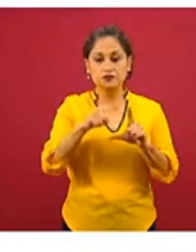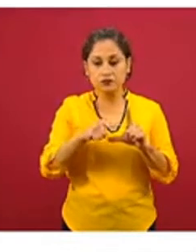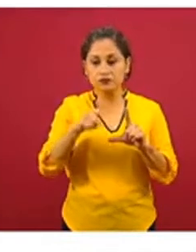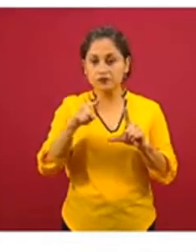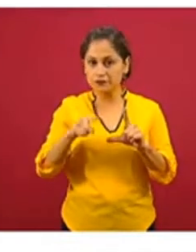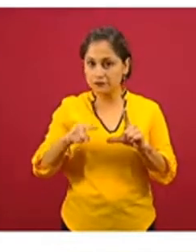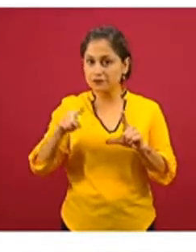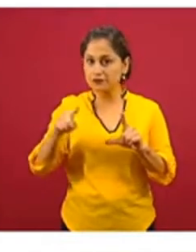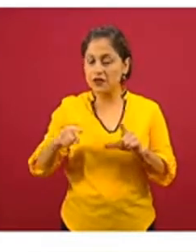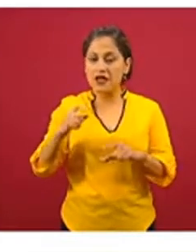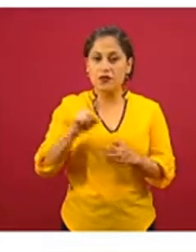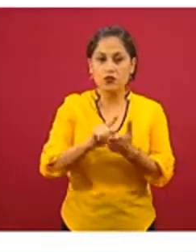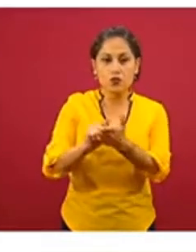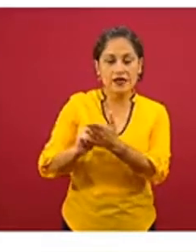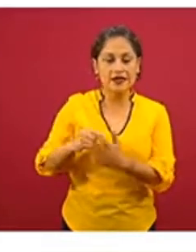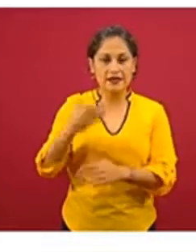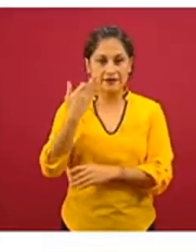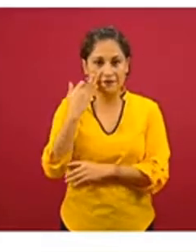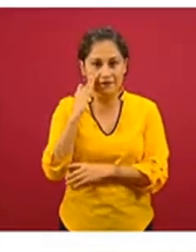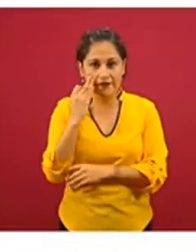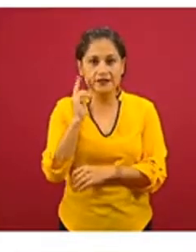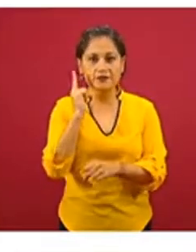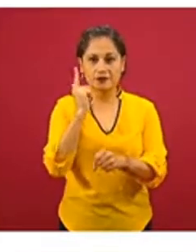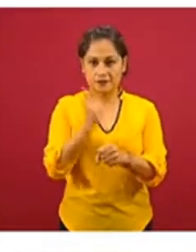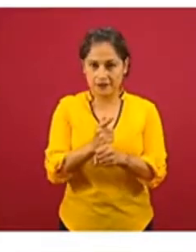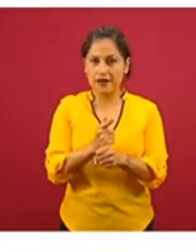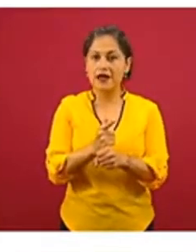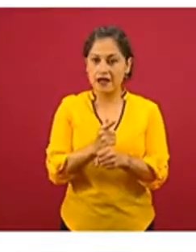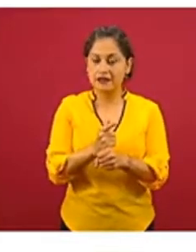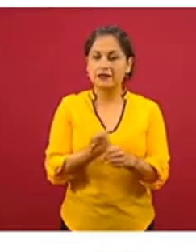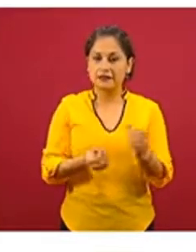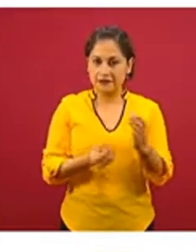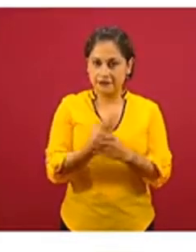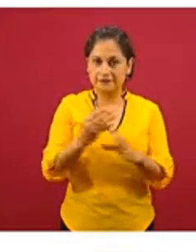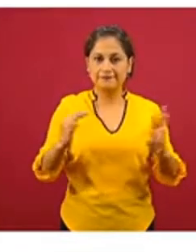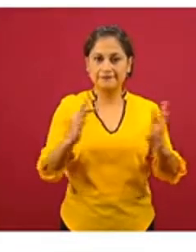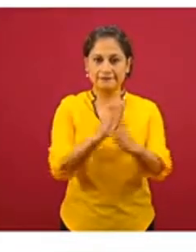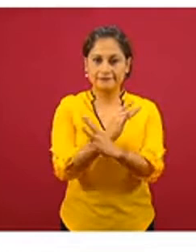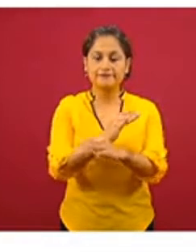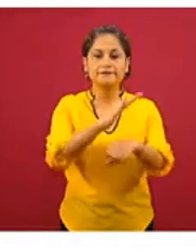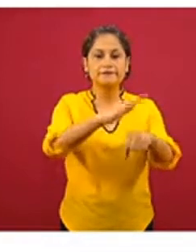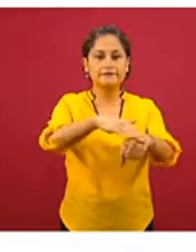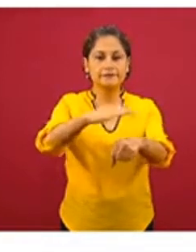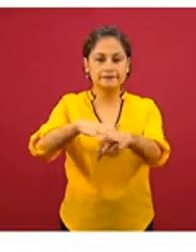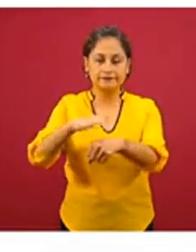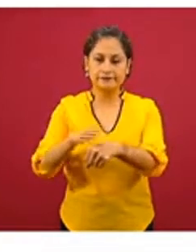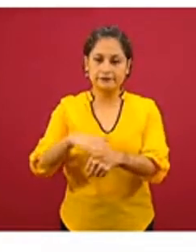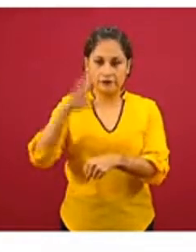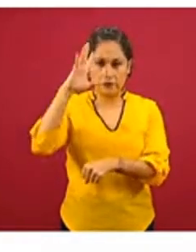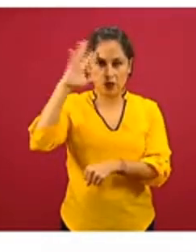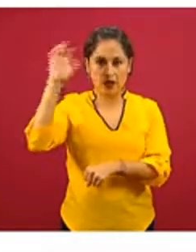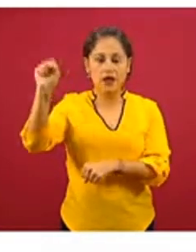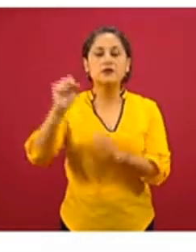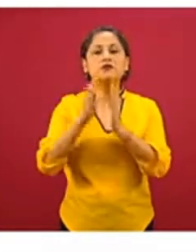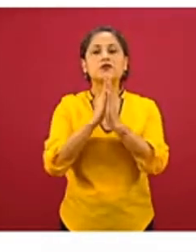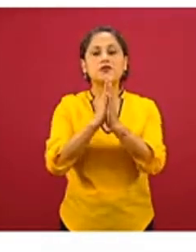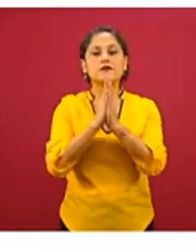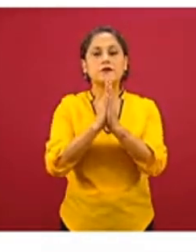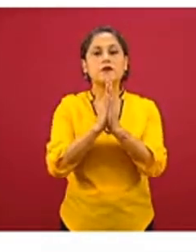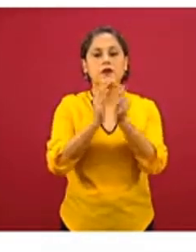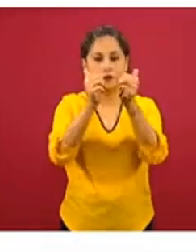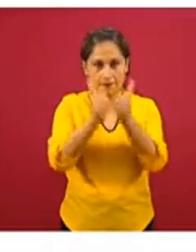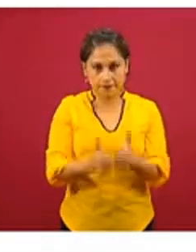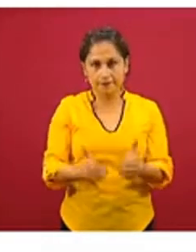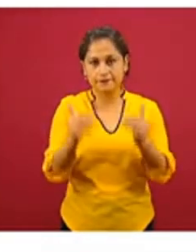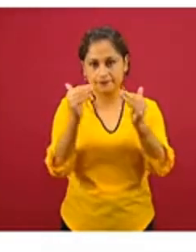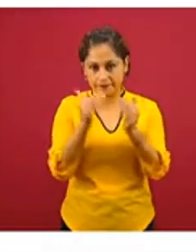semanas. También invitamos a la población del estado de Morelos a reducir más la movilidad, aunque como pueden